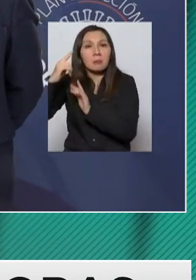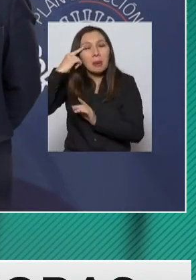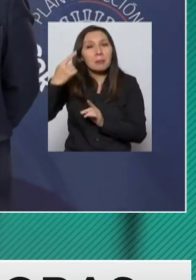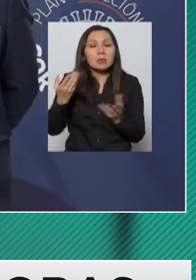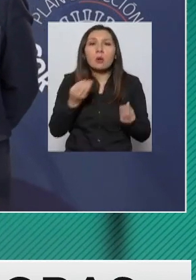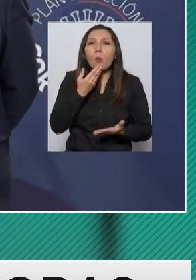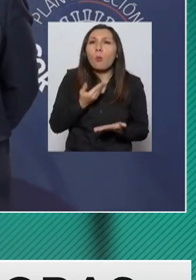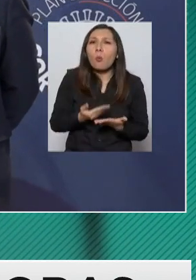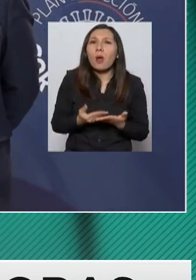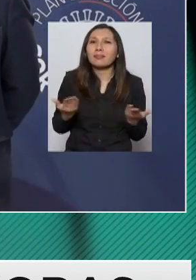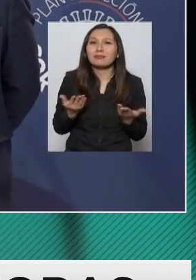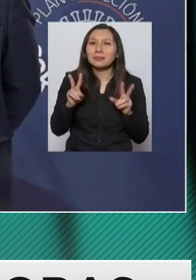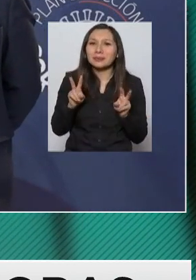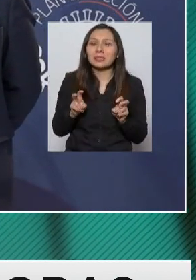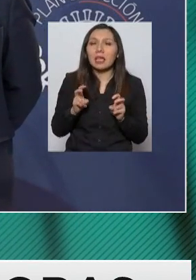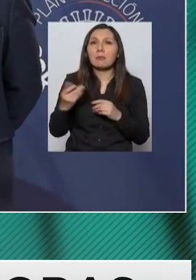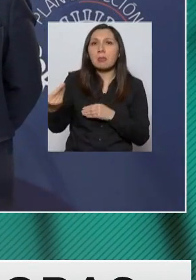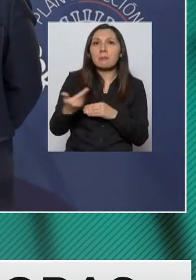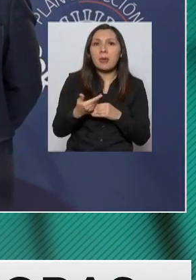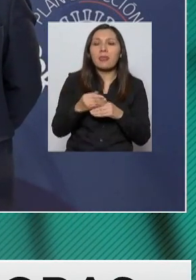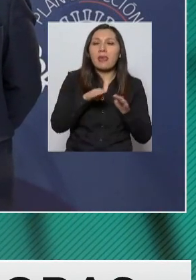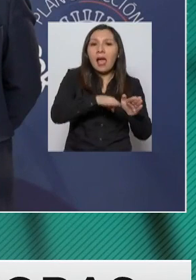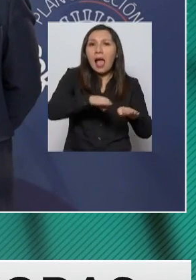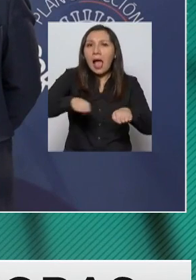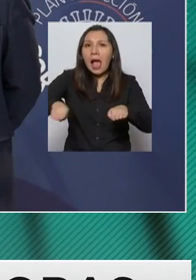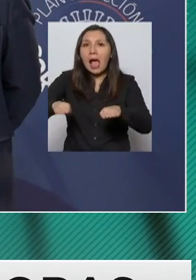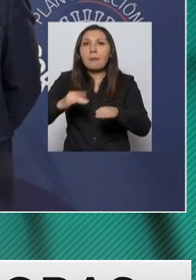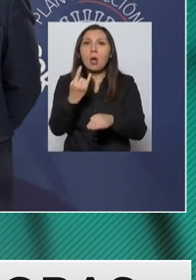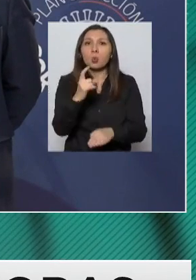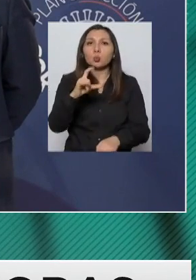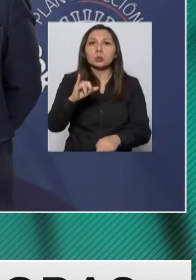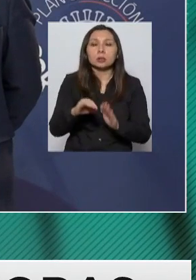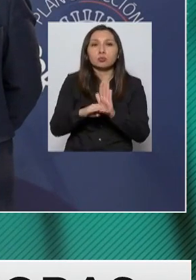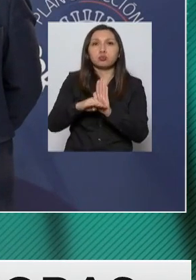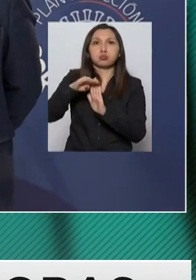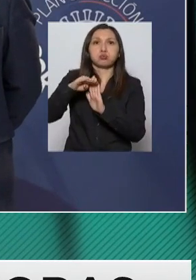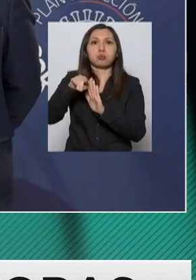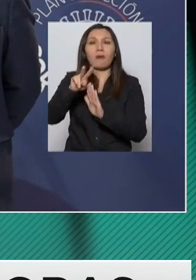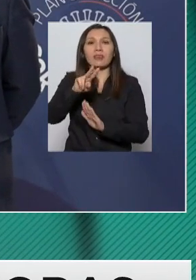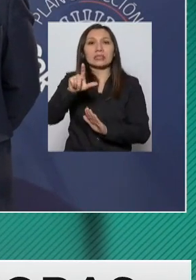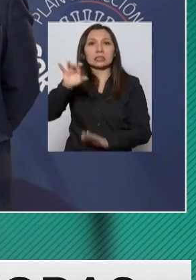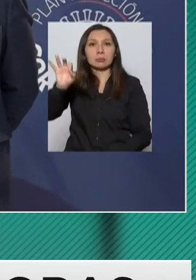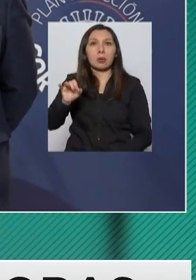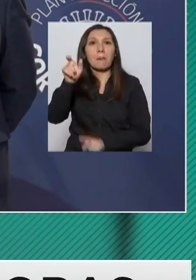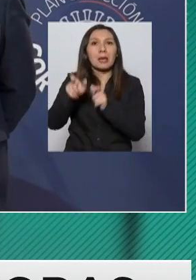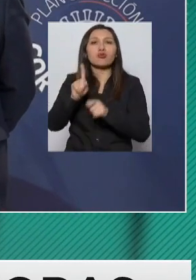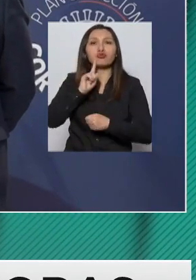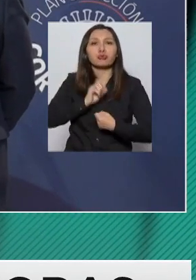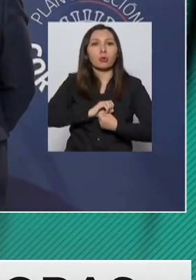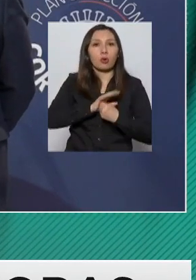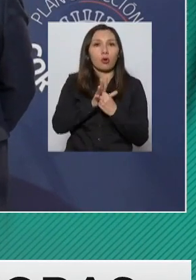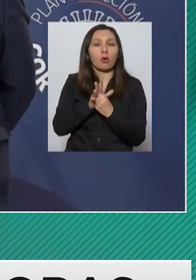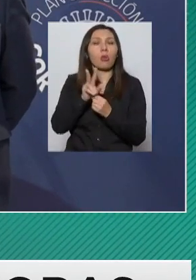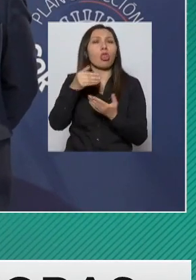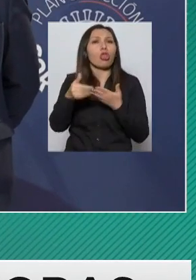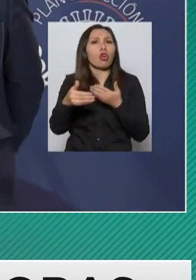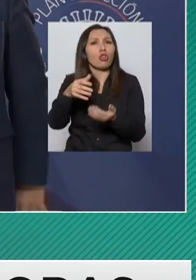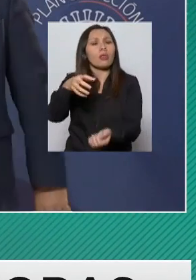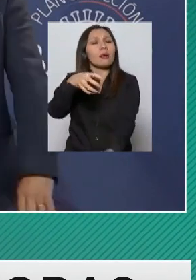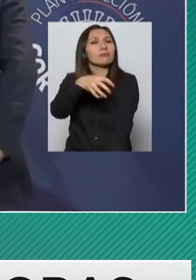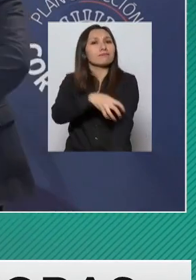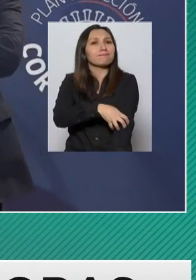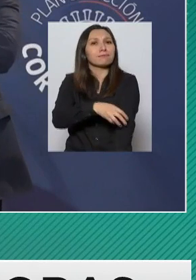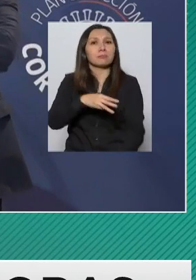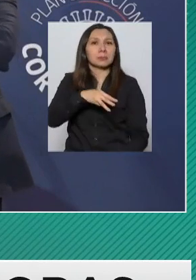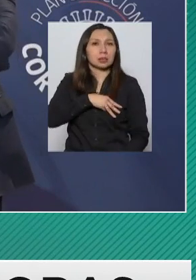línea preguntarles por la demanda de cama sushi que creció un 27% por pacientes con coronavirus específicamente en la región metropolitana